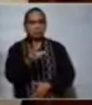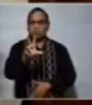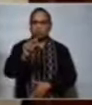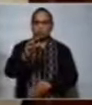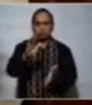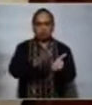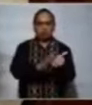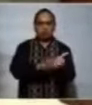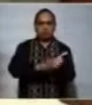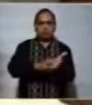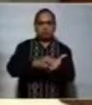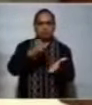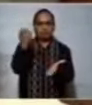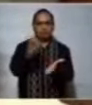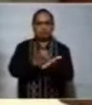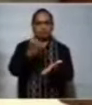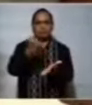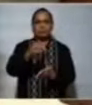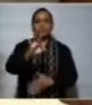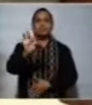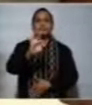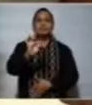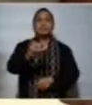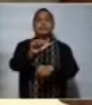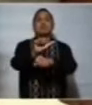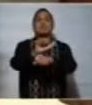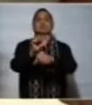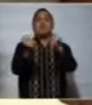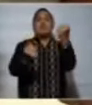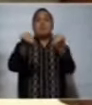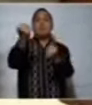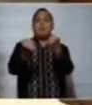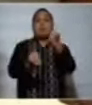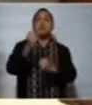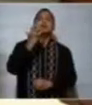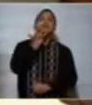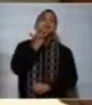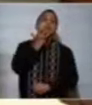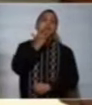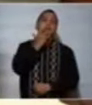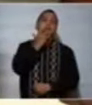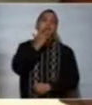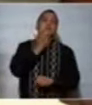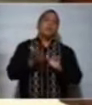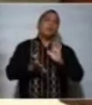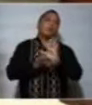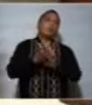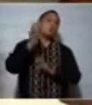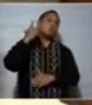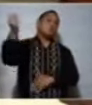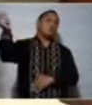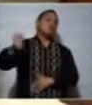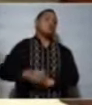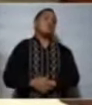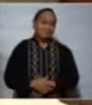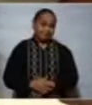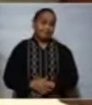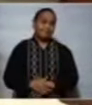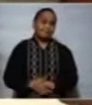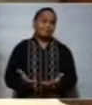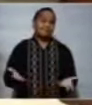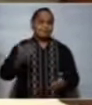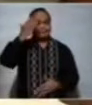pintada. Oye, de casualidad no encontraste los cochezazos que tiene allá. Yo creo que se los llevó, Se pero los llevo. encontramos Pero